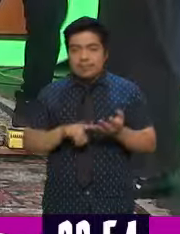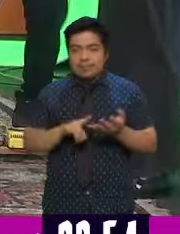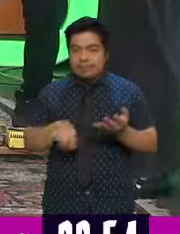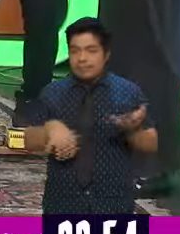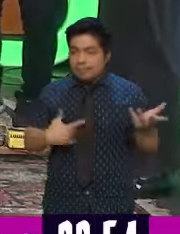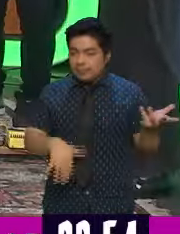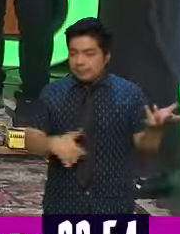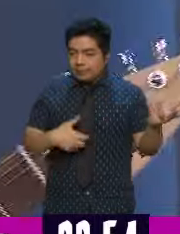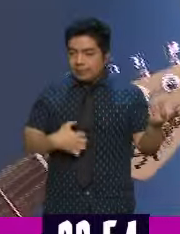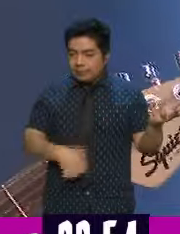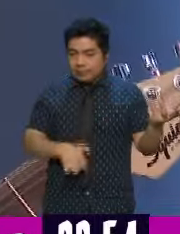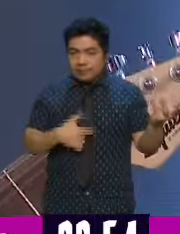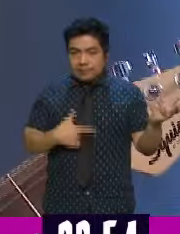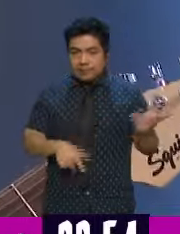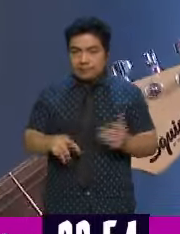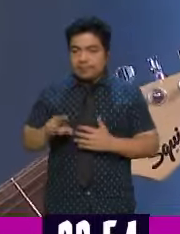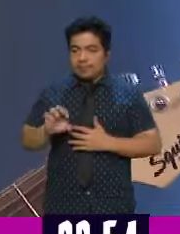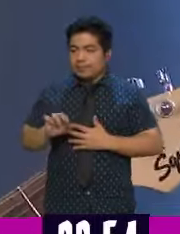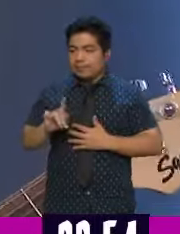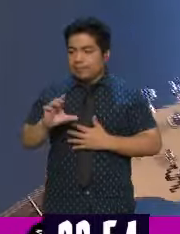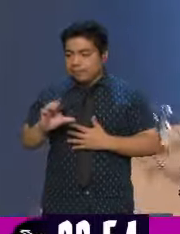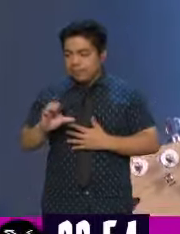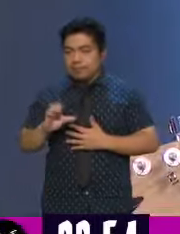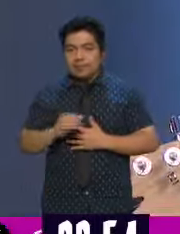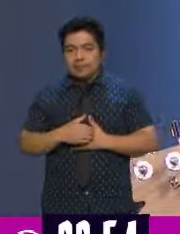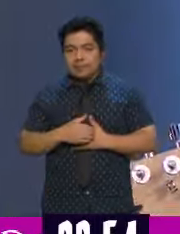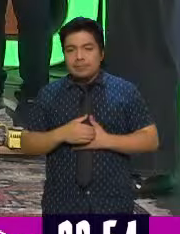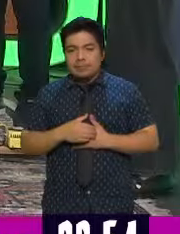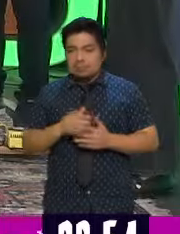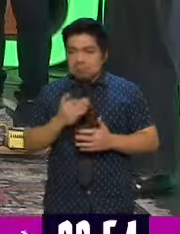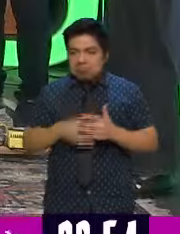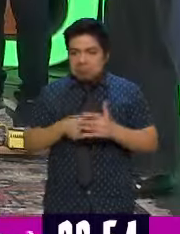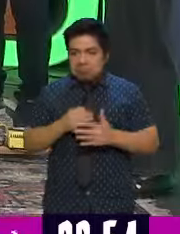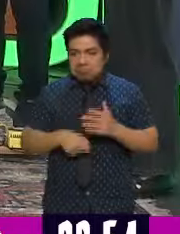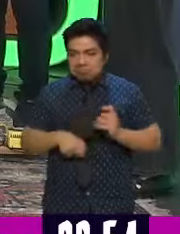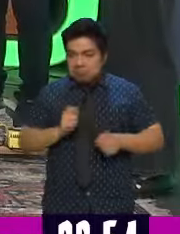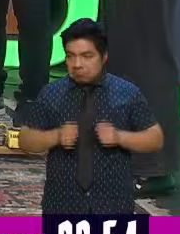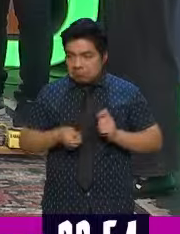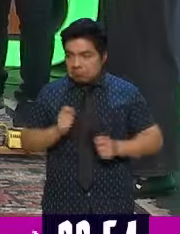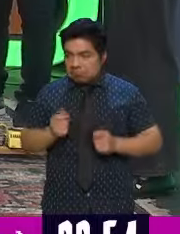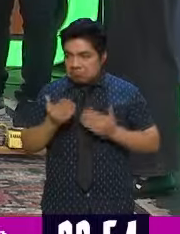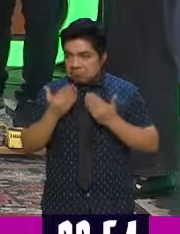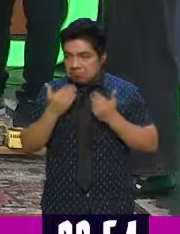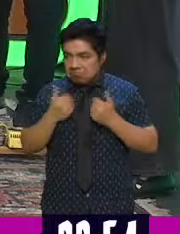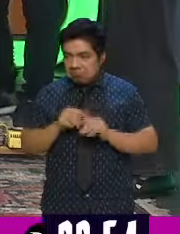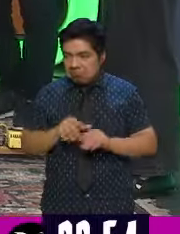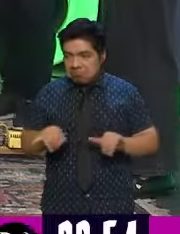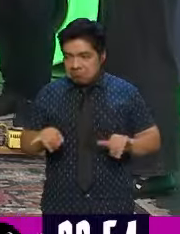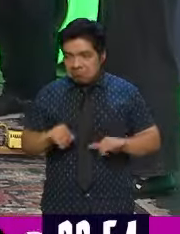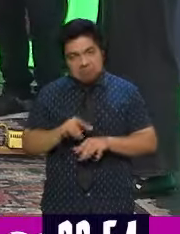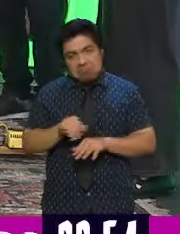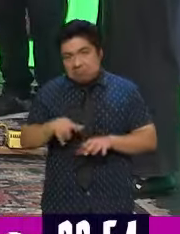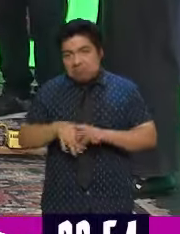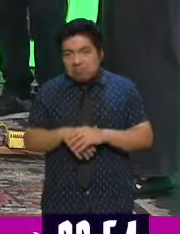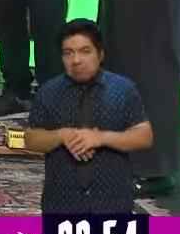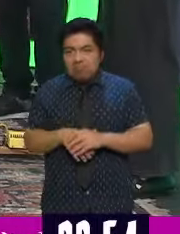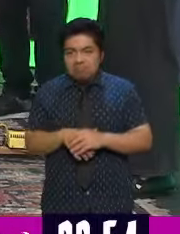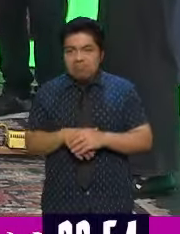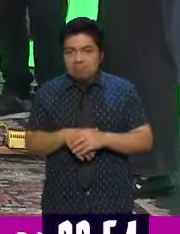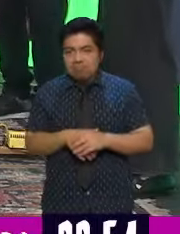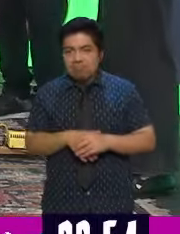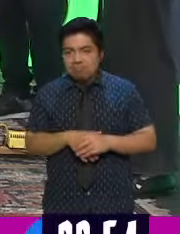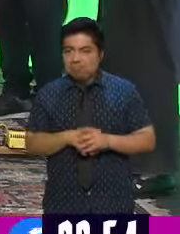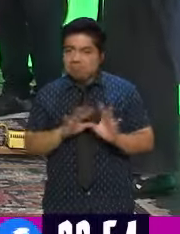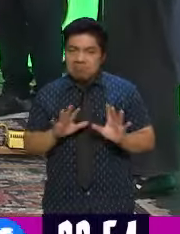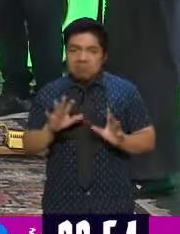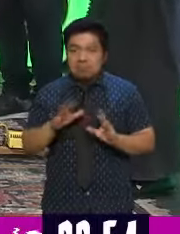la guitarra... Eric Pelcastre. Oiga, ¿no les alcanzó para baterista o así van ustedes por la vida? Así es la